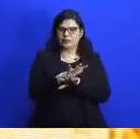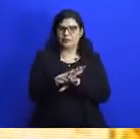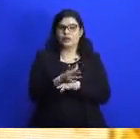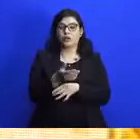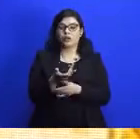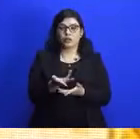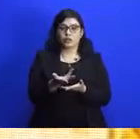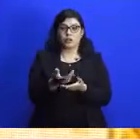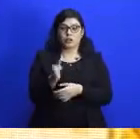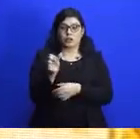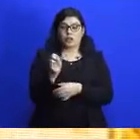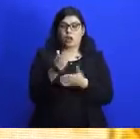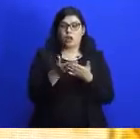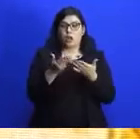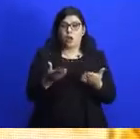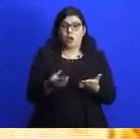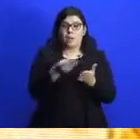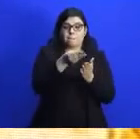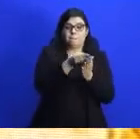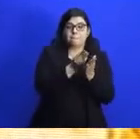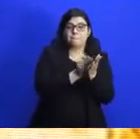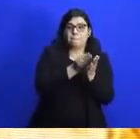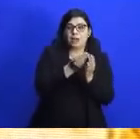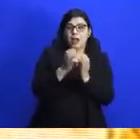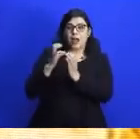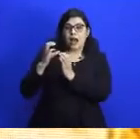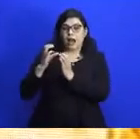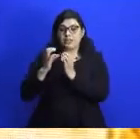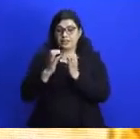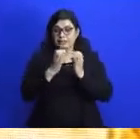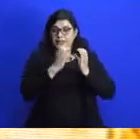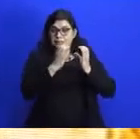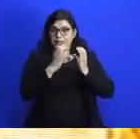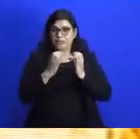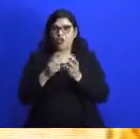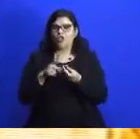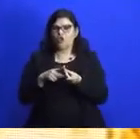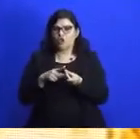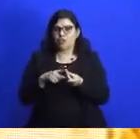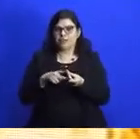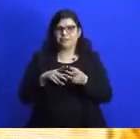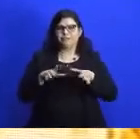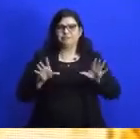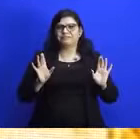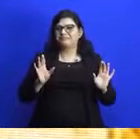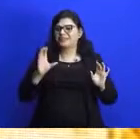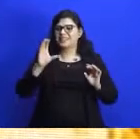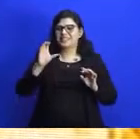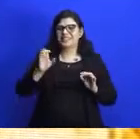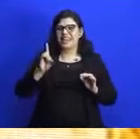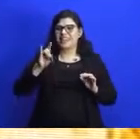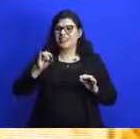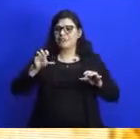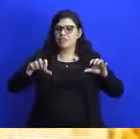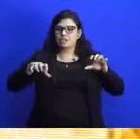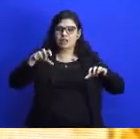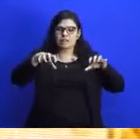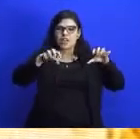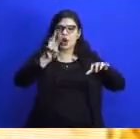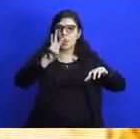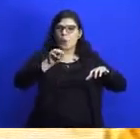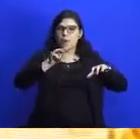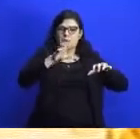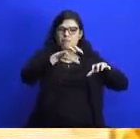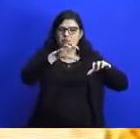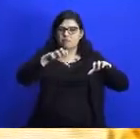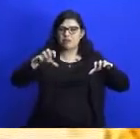Hoy nuestros melones y sandías hacen presencia en todos los sedes de Walmart del país. Entonces sí, estamos